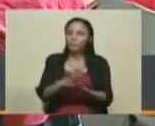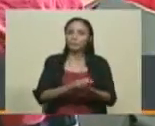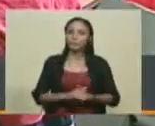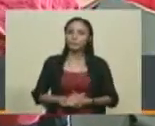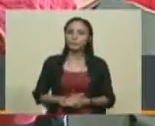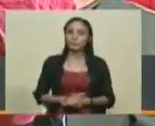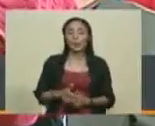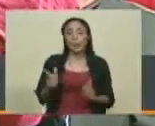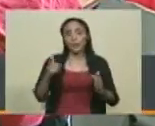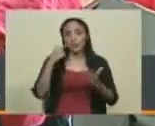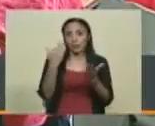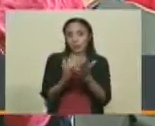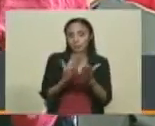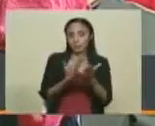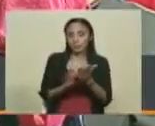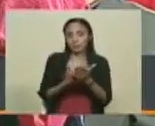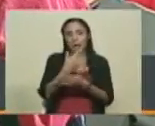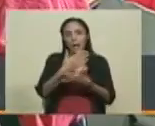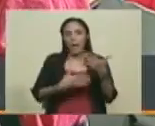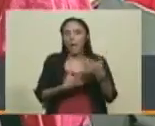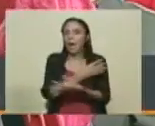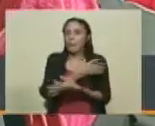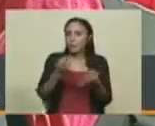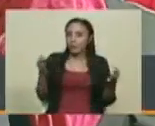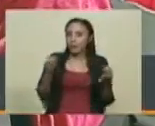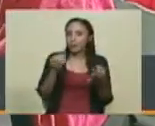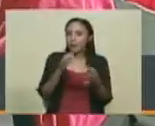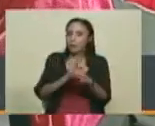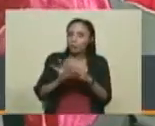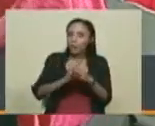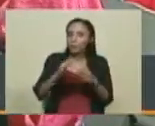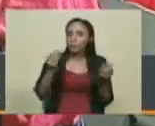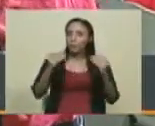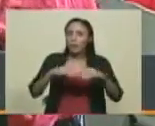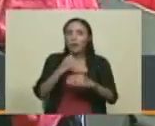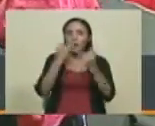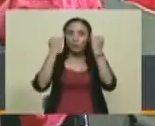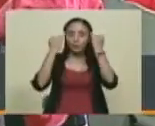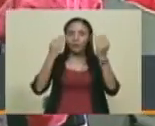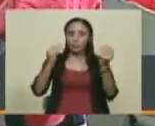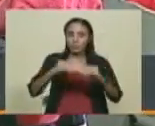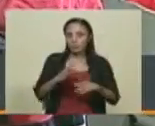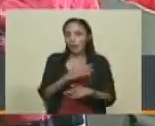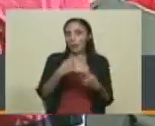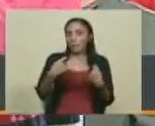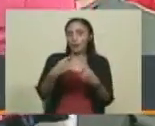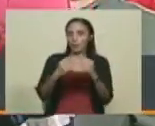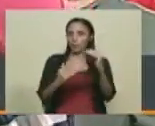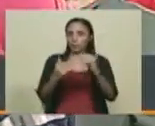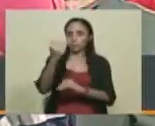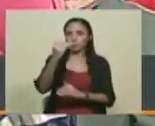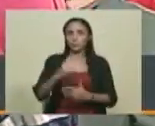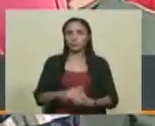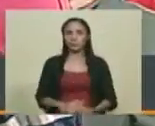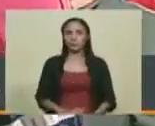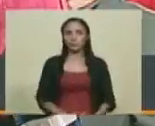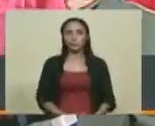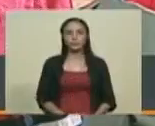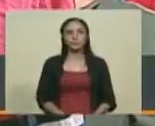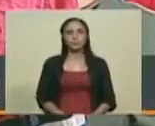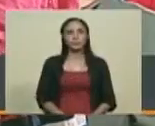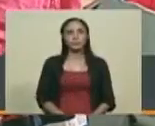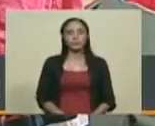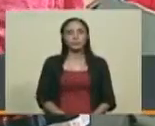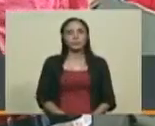está certificada a nivel de calidad, este incrementa también su valor. Entonces, también tenemos